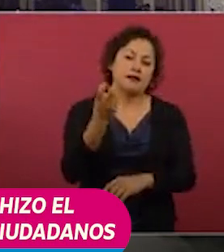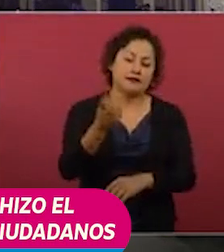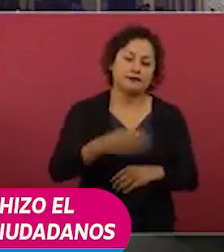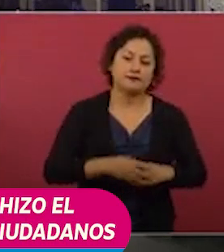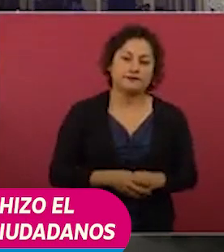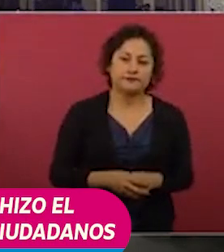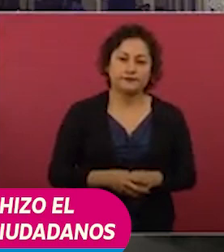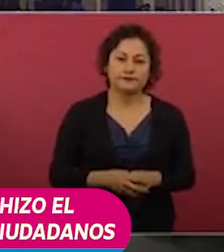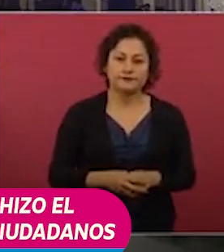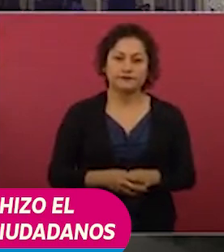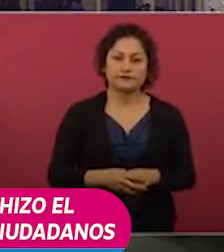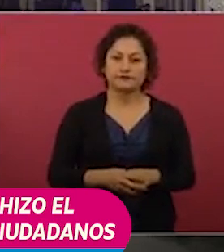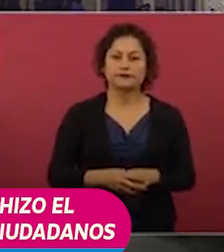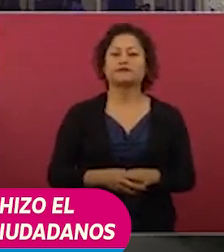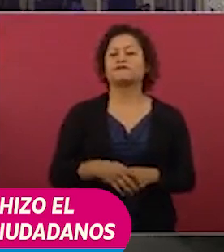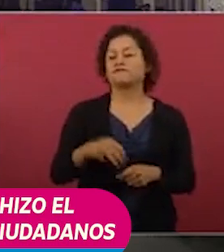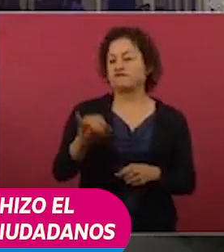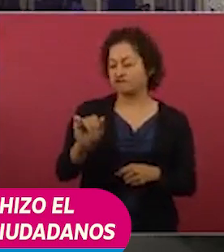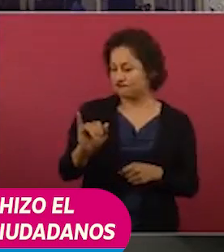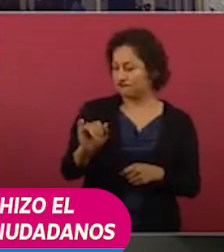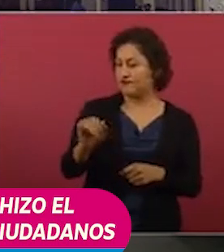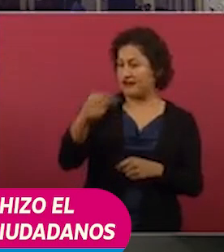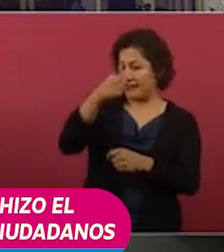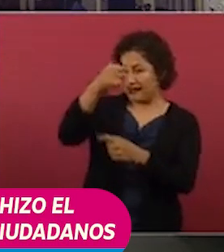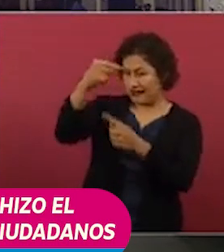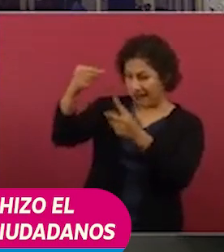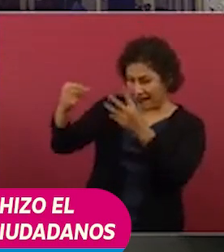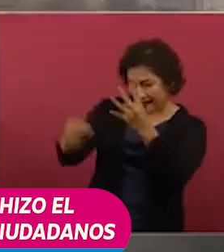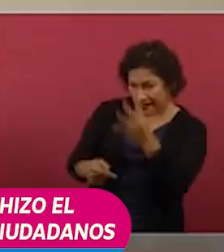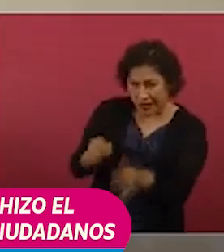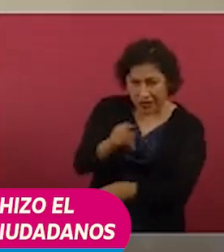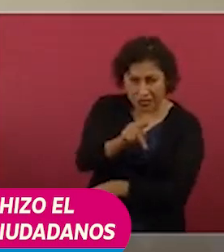La R3D. Sí, sí, sí, sí. Todos ellos